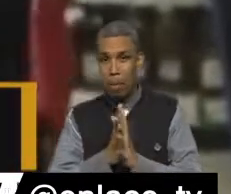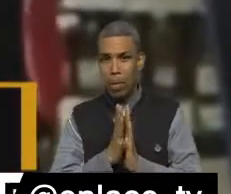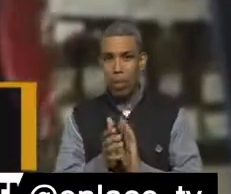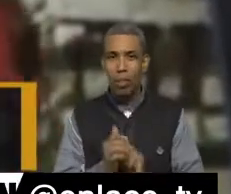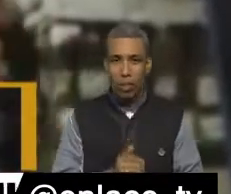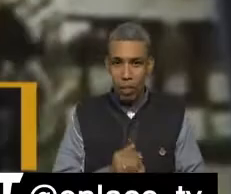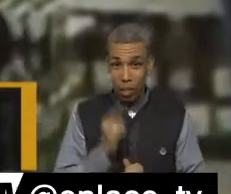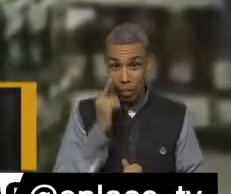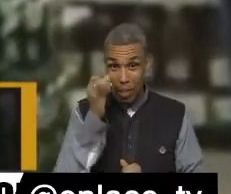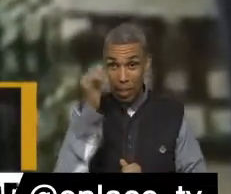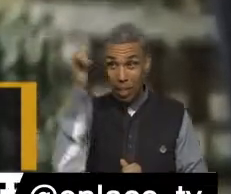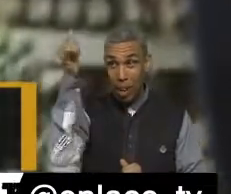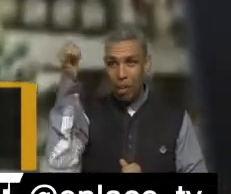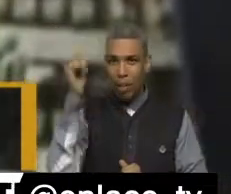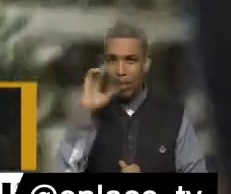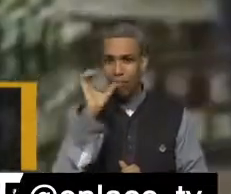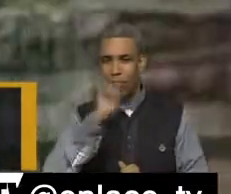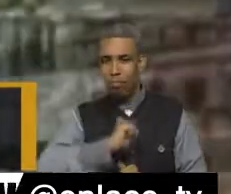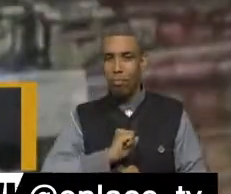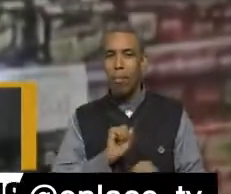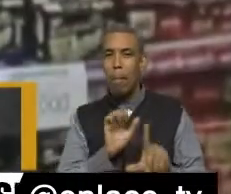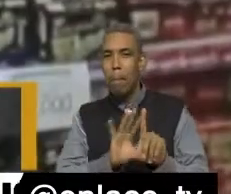el que un hombre comete un hurto.